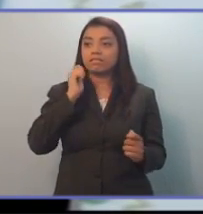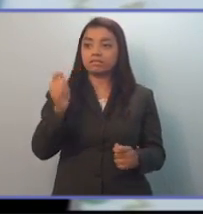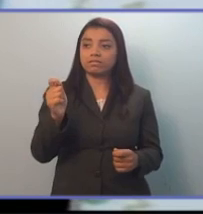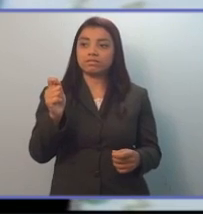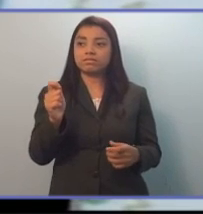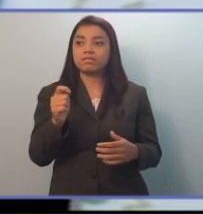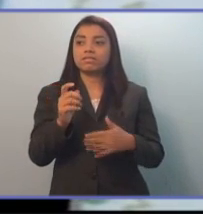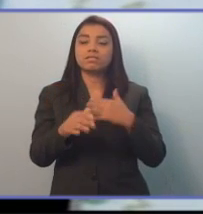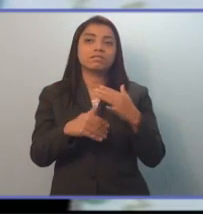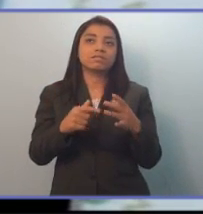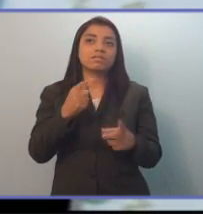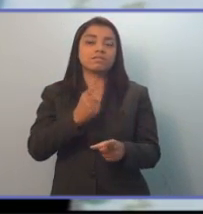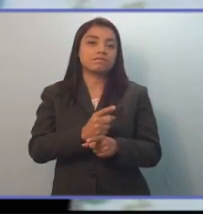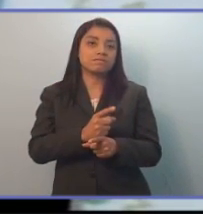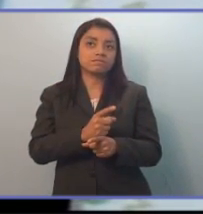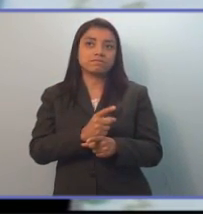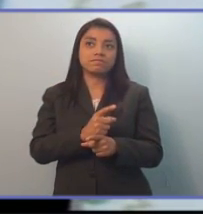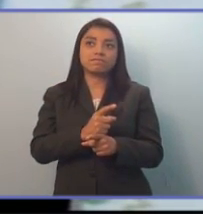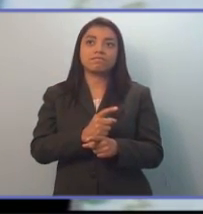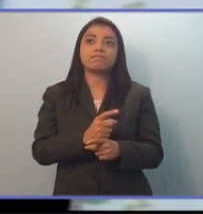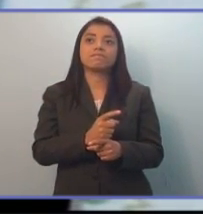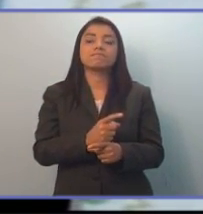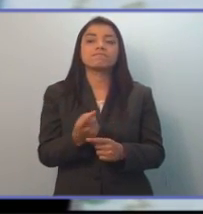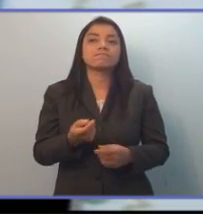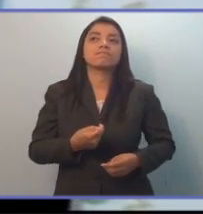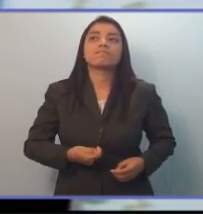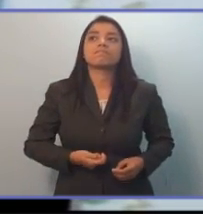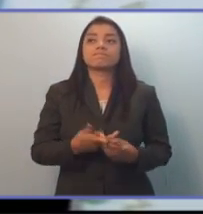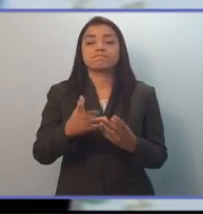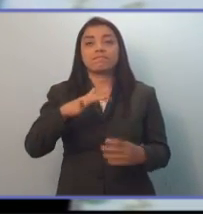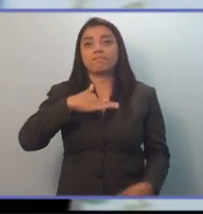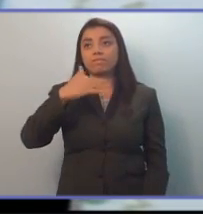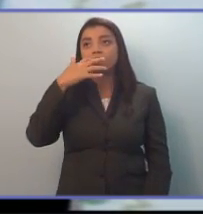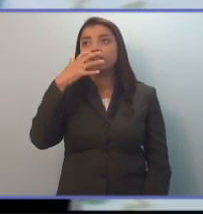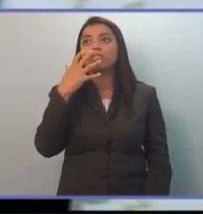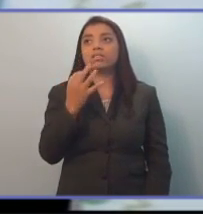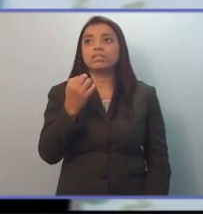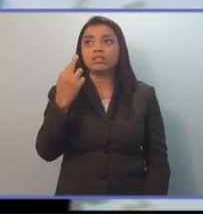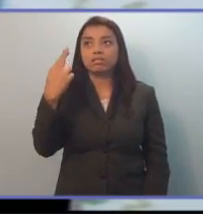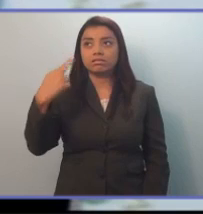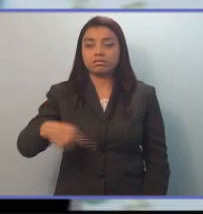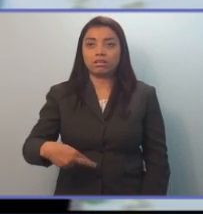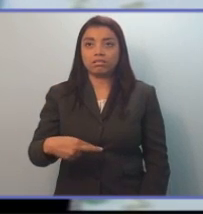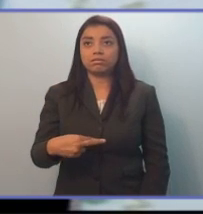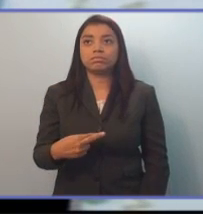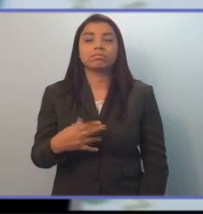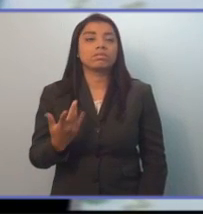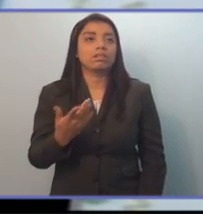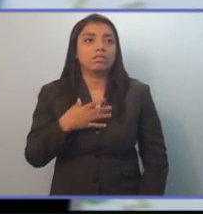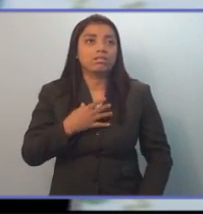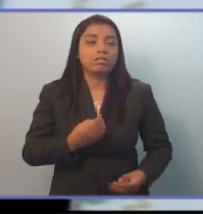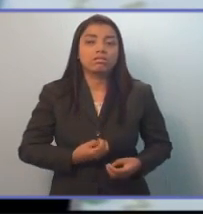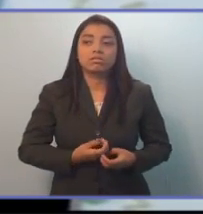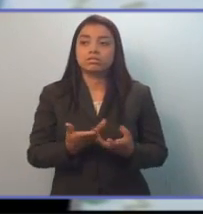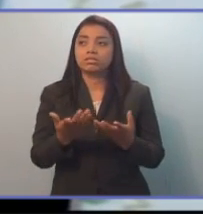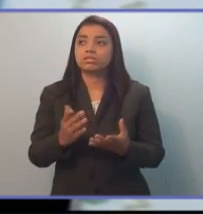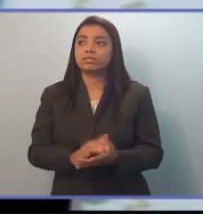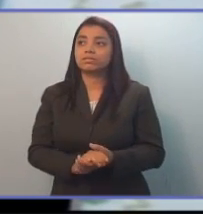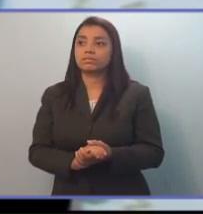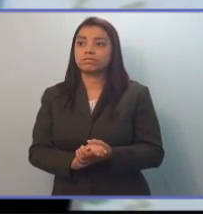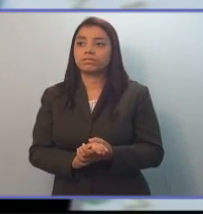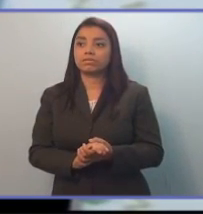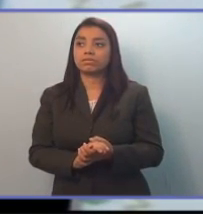que efectivamente lo que yo estoy denunciando es la verdad real de los hechos por los cuales yo estoy denunciando. Y si eso no